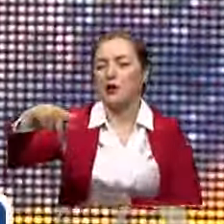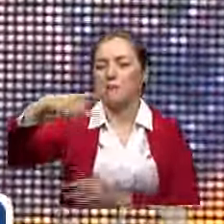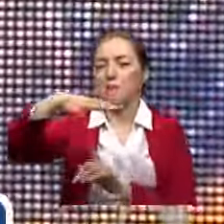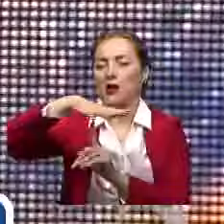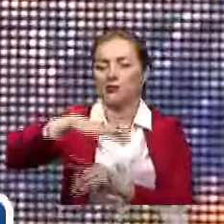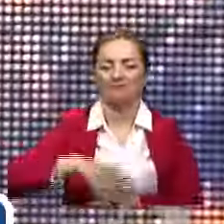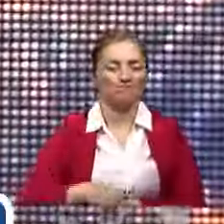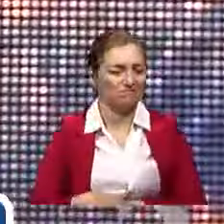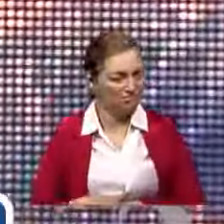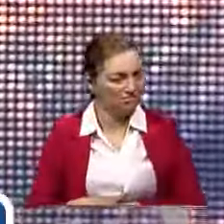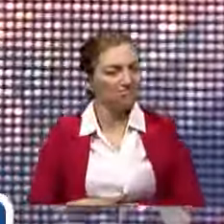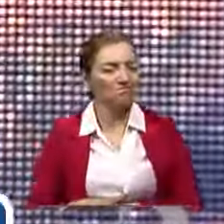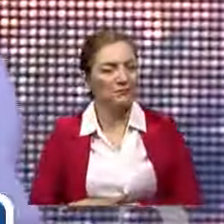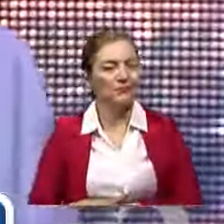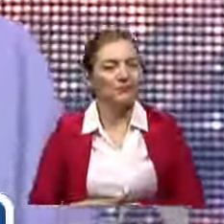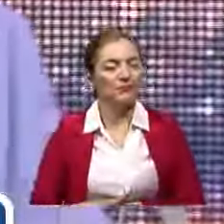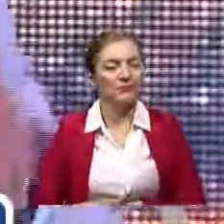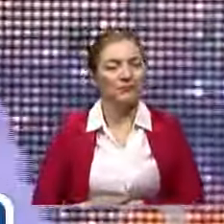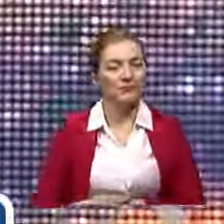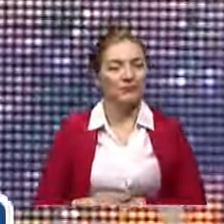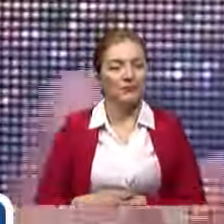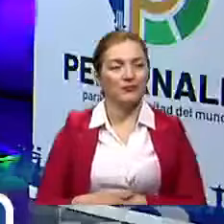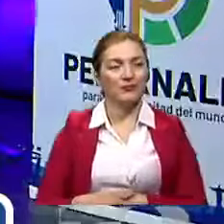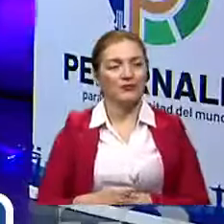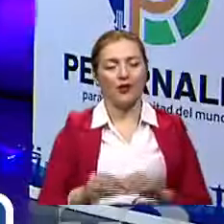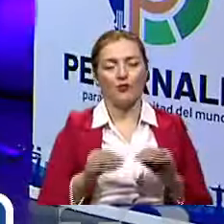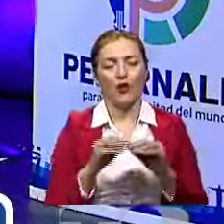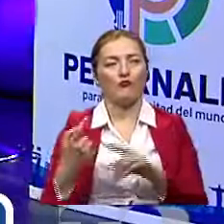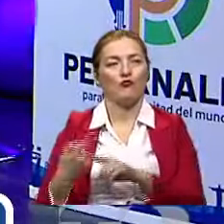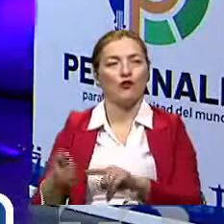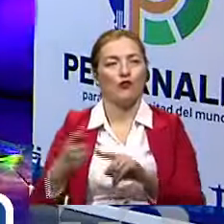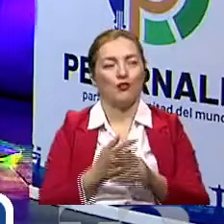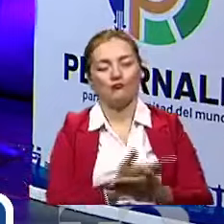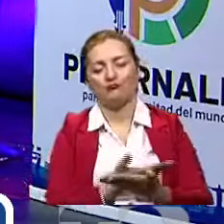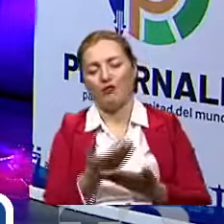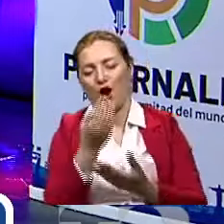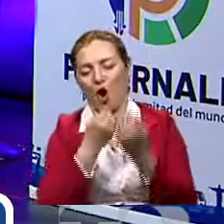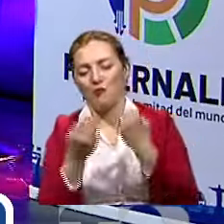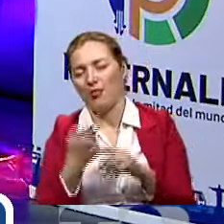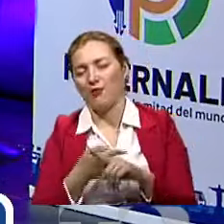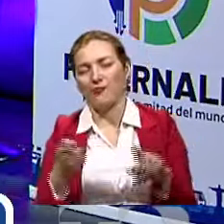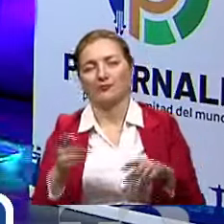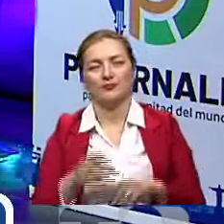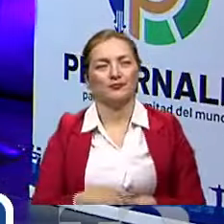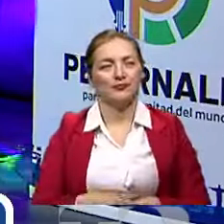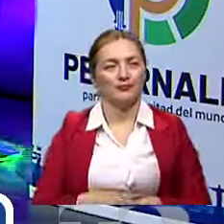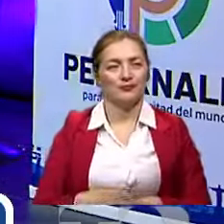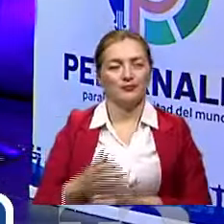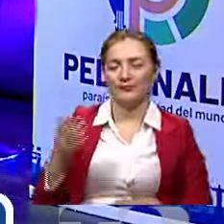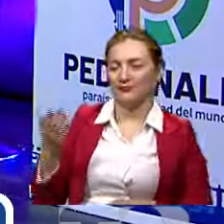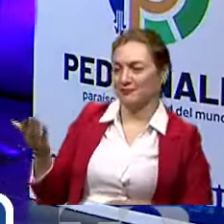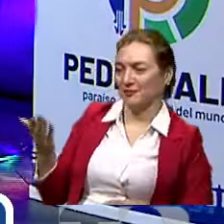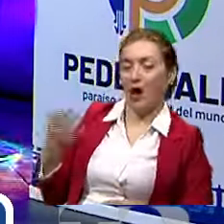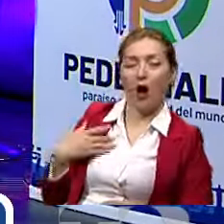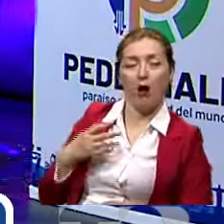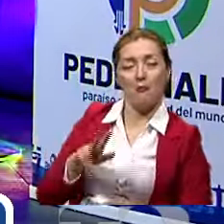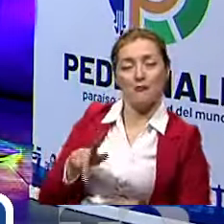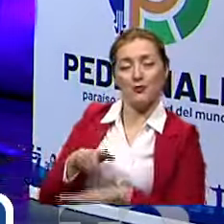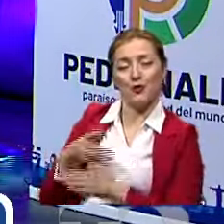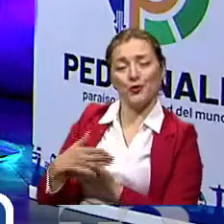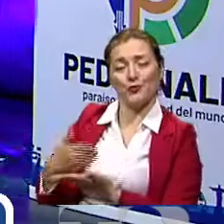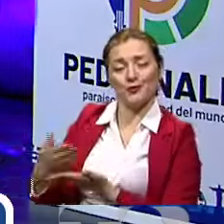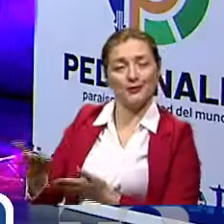parque. Usted va a encontrar, aparte de eso, encuentra muchas variedades de comida. De comida maravillosa, y para eso aquí tenemos a nuestro chef que nos va a